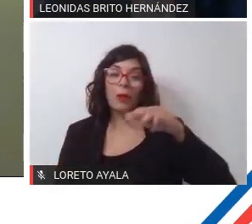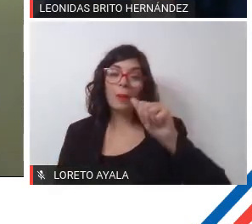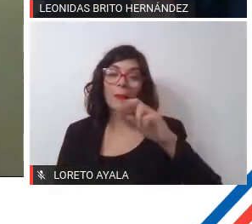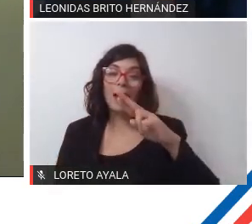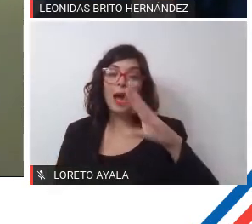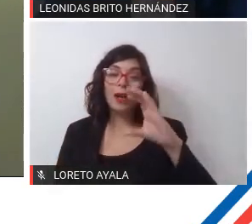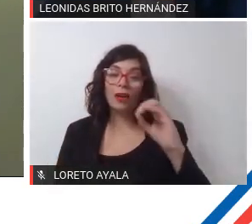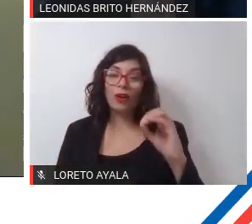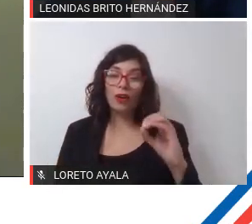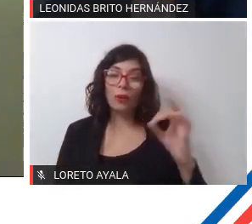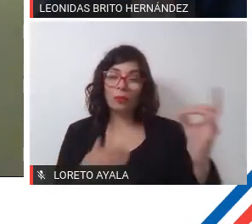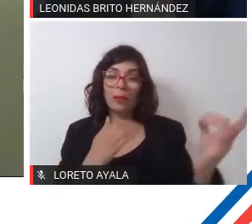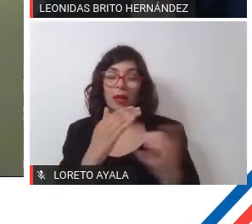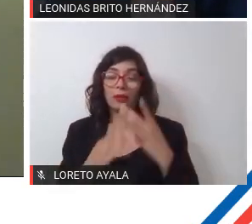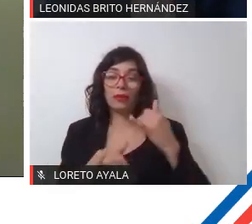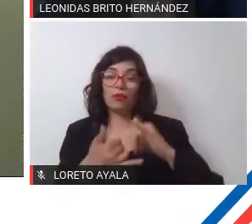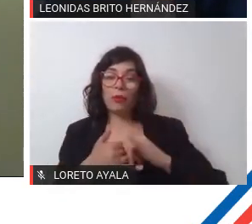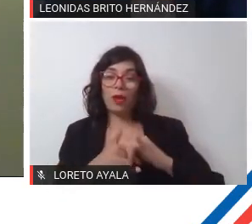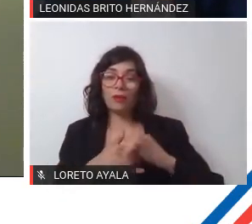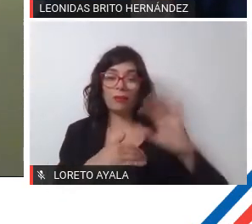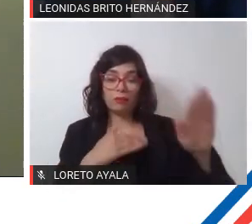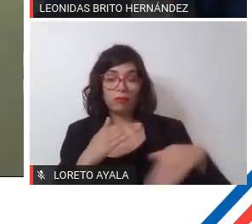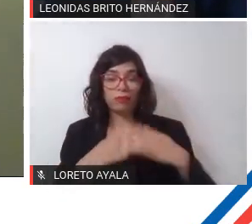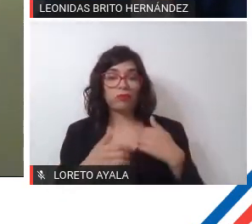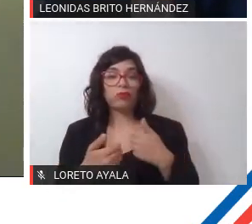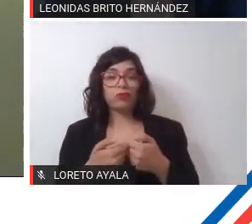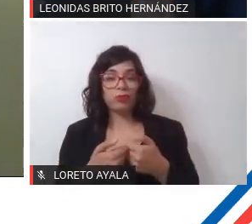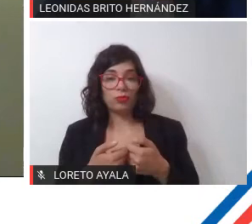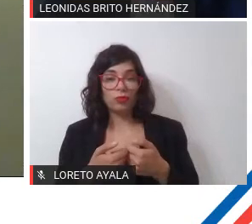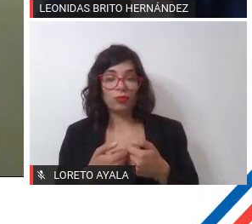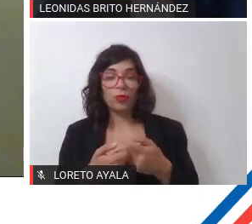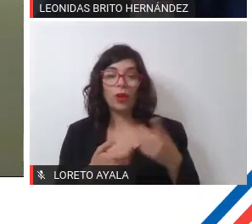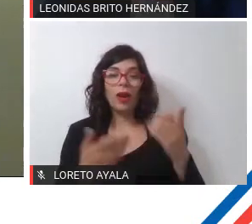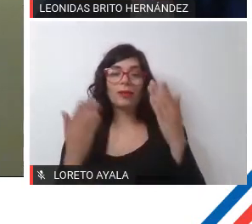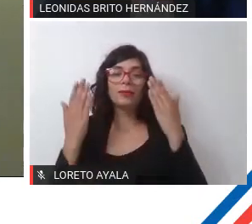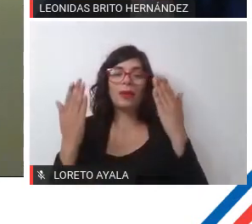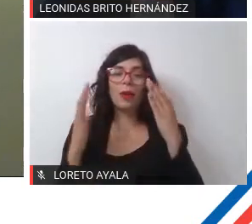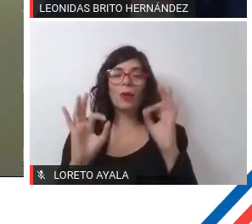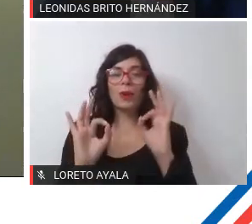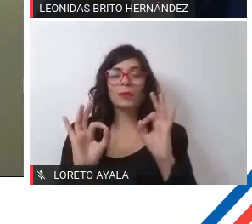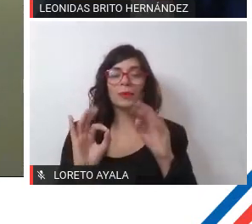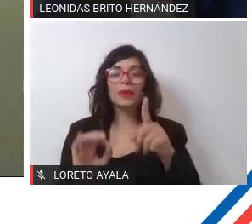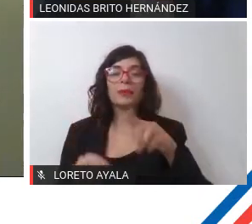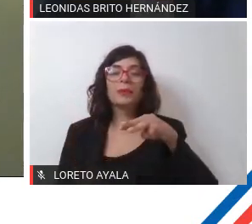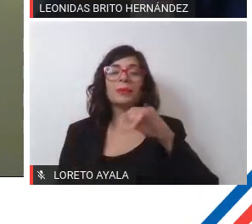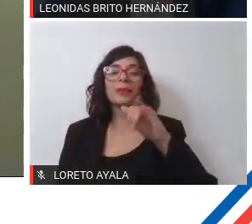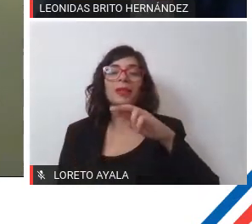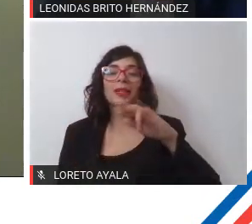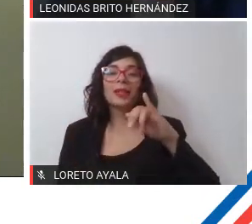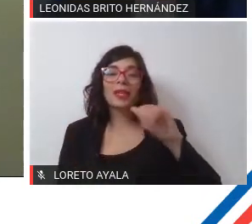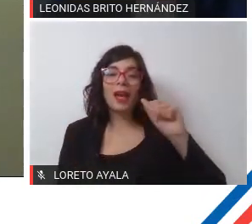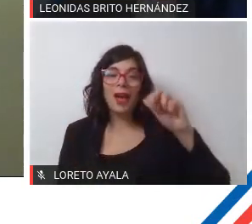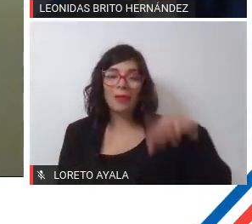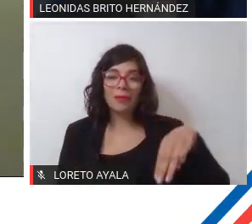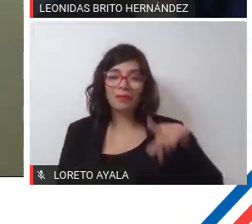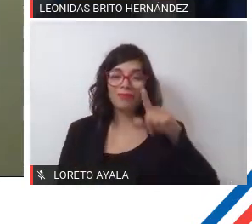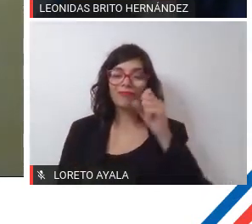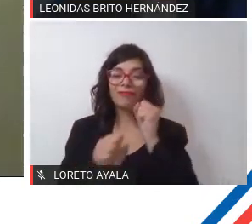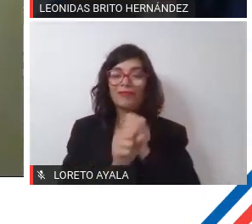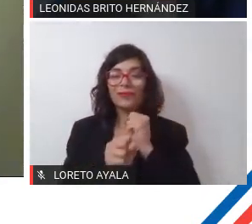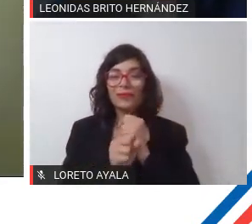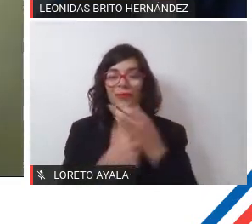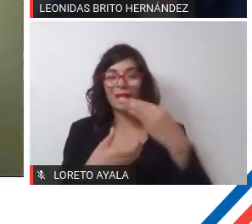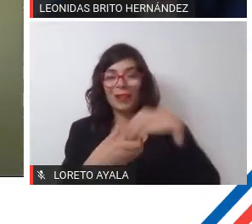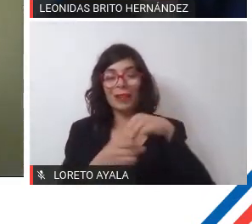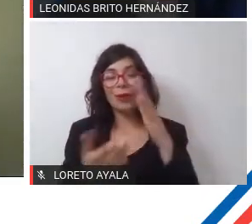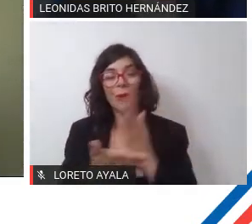WhatsApp interno nuestro, una saludo muy especial, dice María Emilia Alvarado Espinosa, trabaja en la Escuela